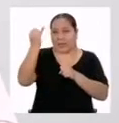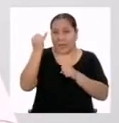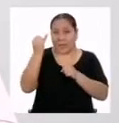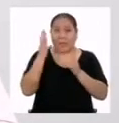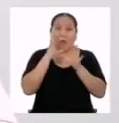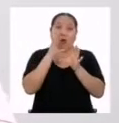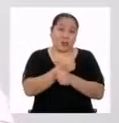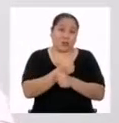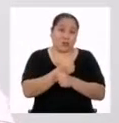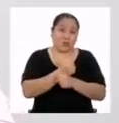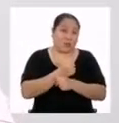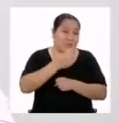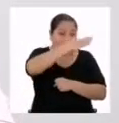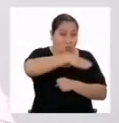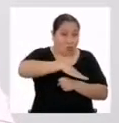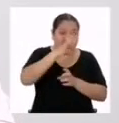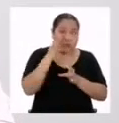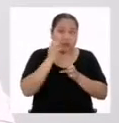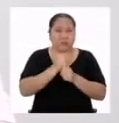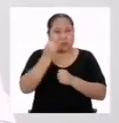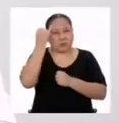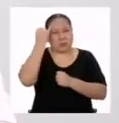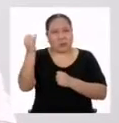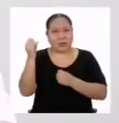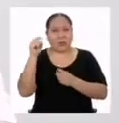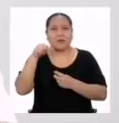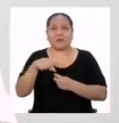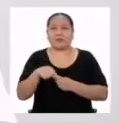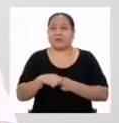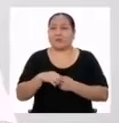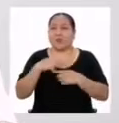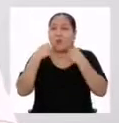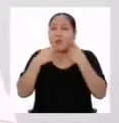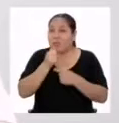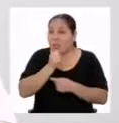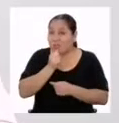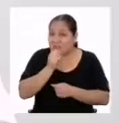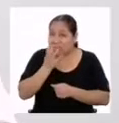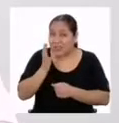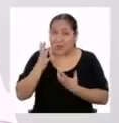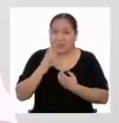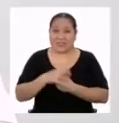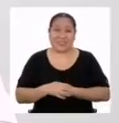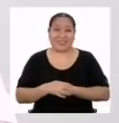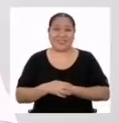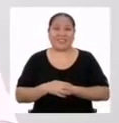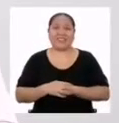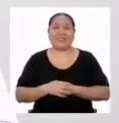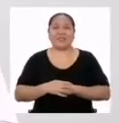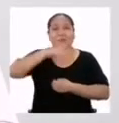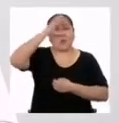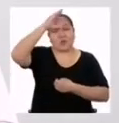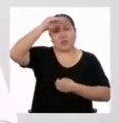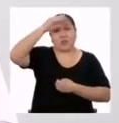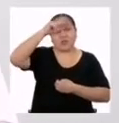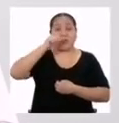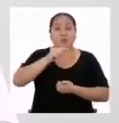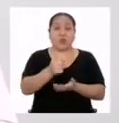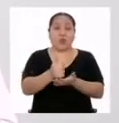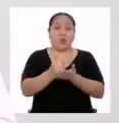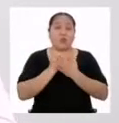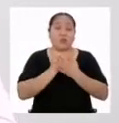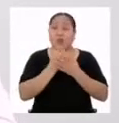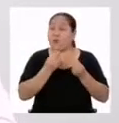o consecuencia de todas ellas, como contando un secreto. Chicas y chicos, algo que me ayuda mucho